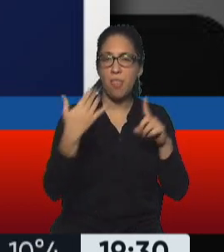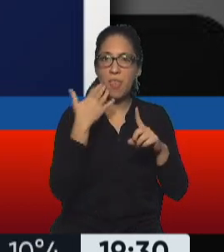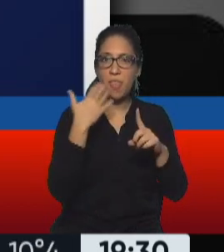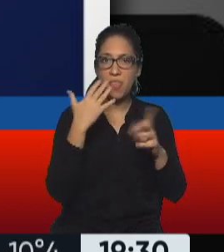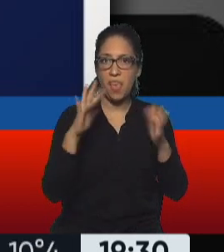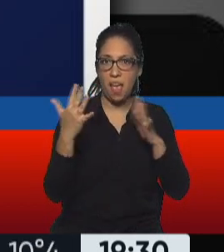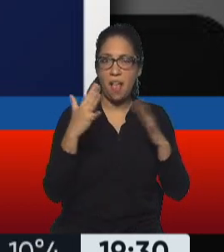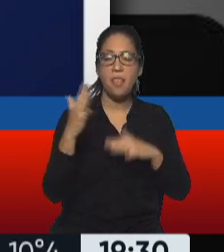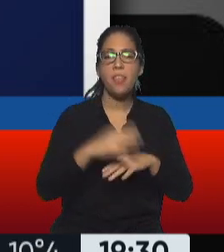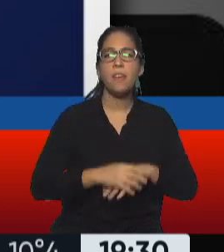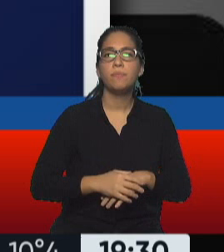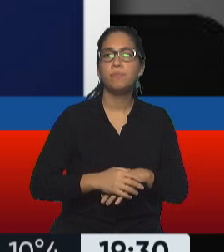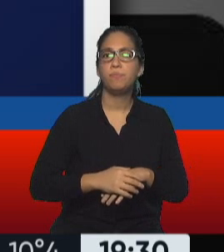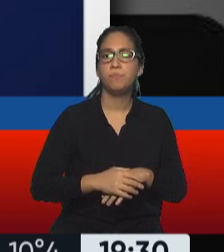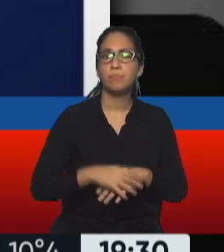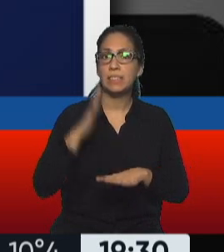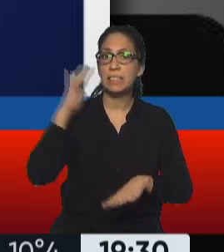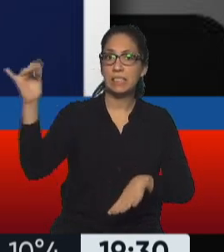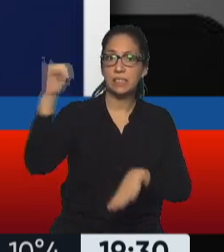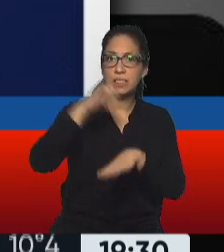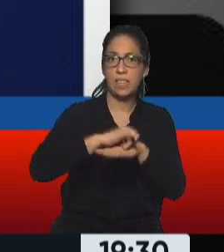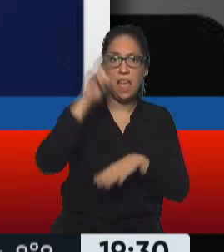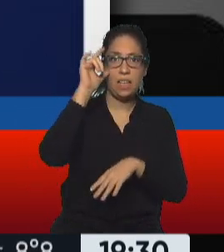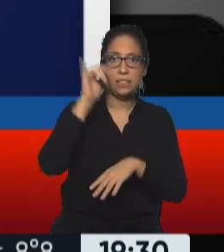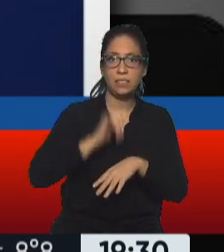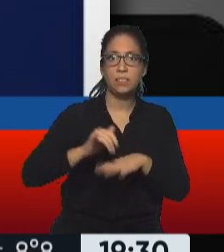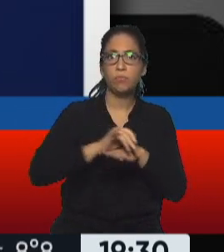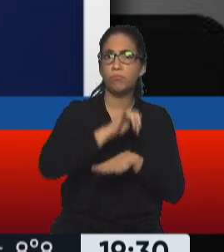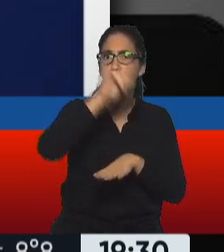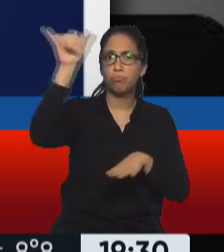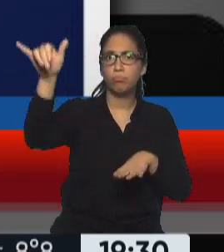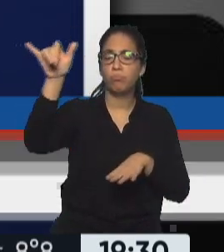a las 0:30 de ese día, el martes, al Aeropuerto Internacional de Sheremetyevo, en Moscú.